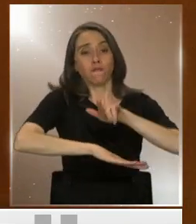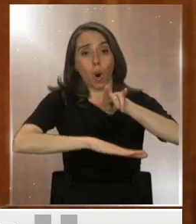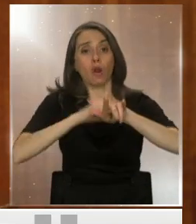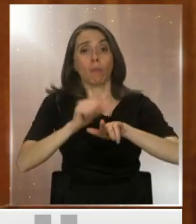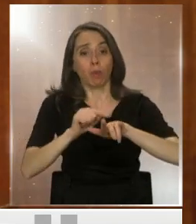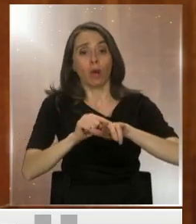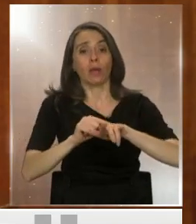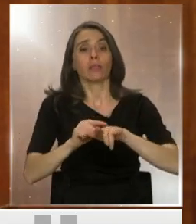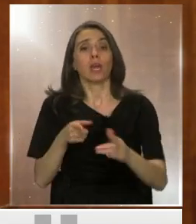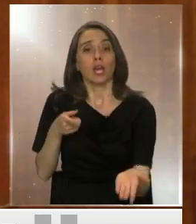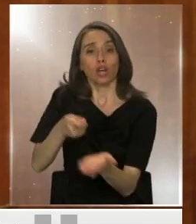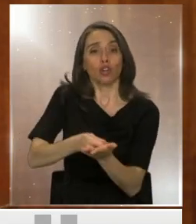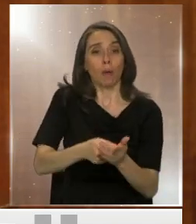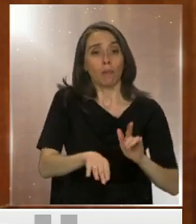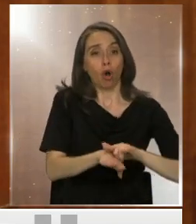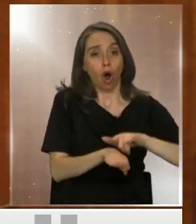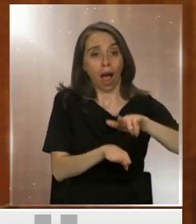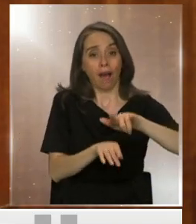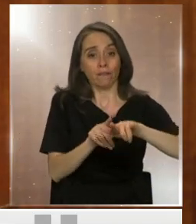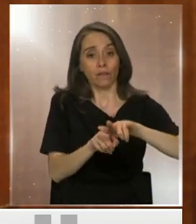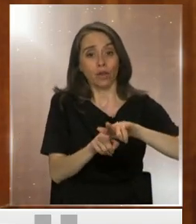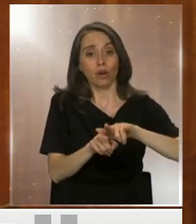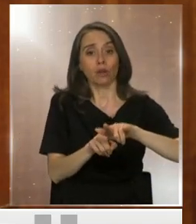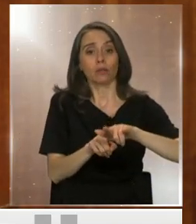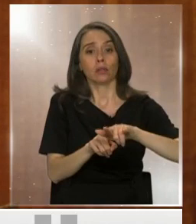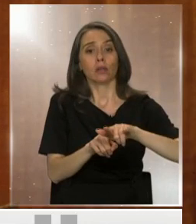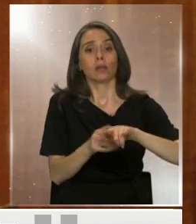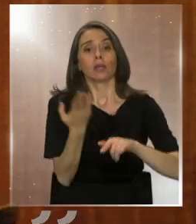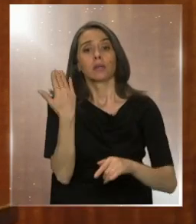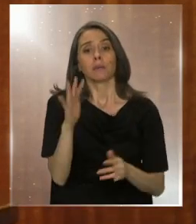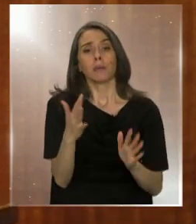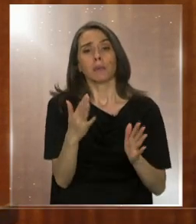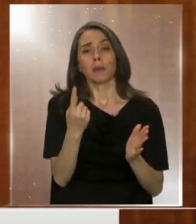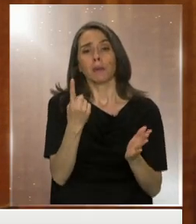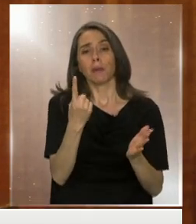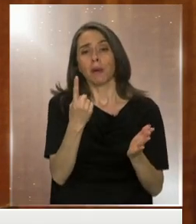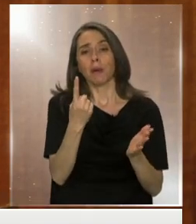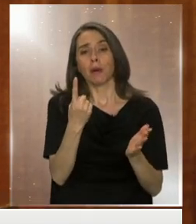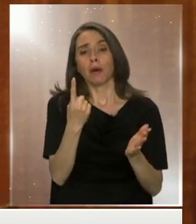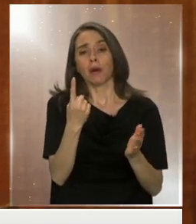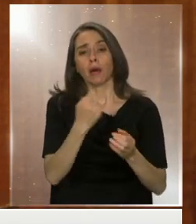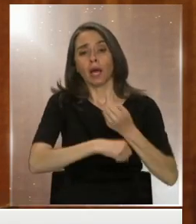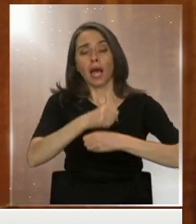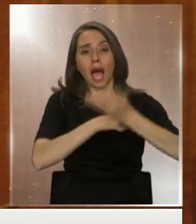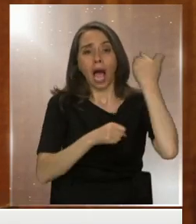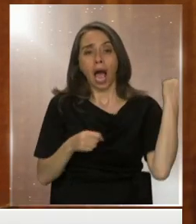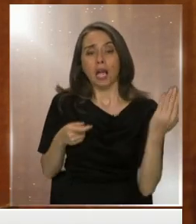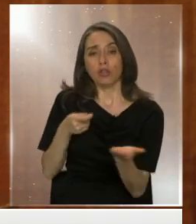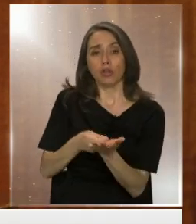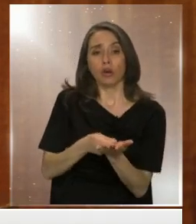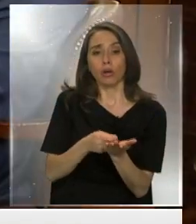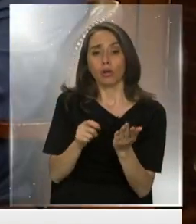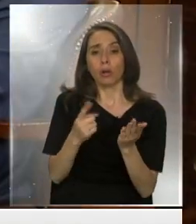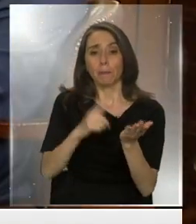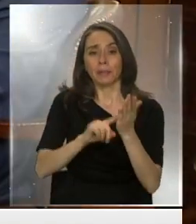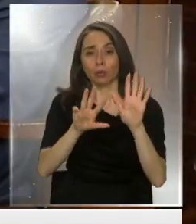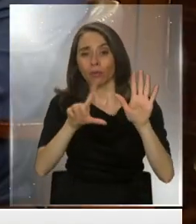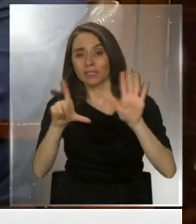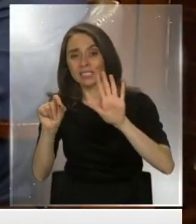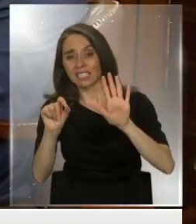cuando se compró este avión en la mitad desde la década de los años 70